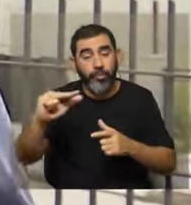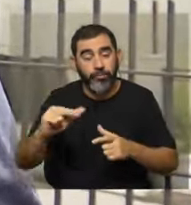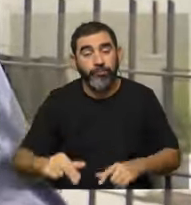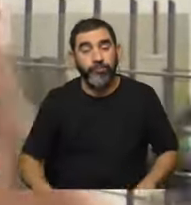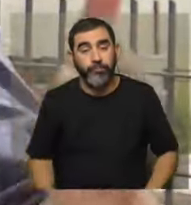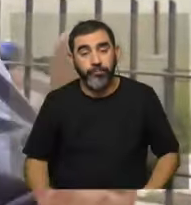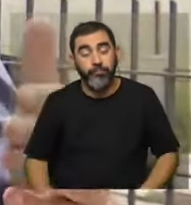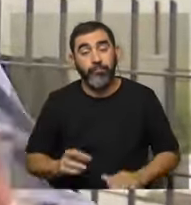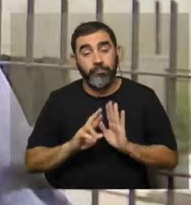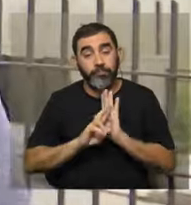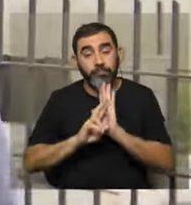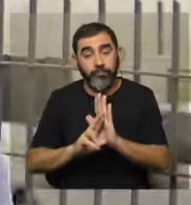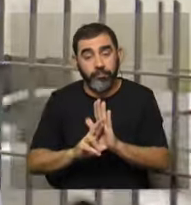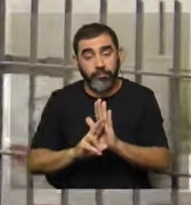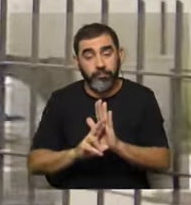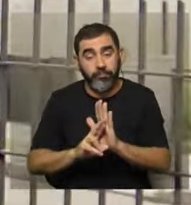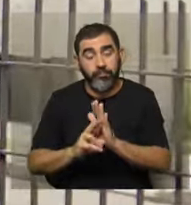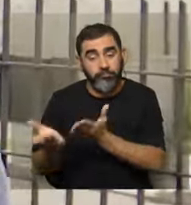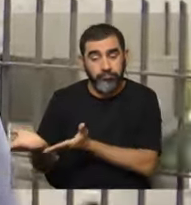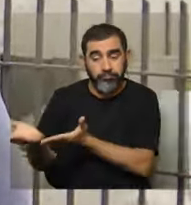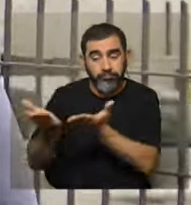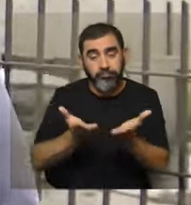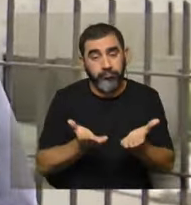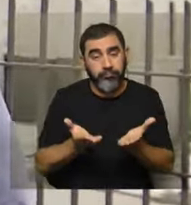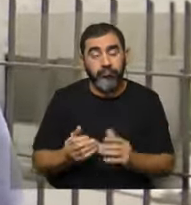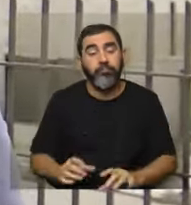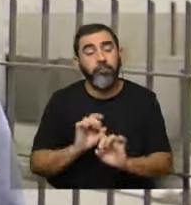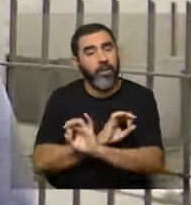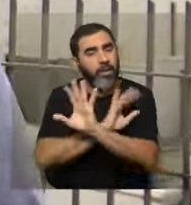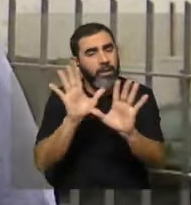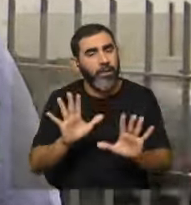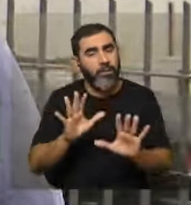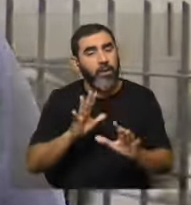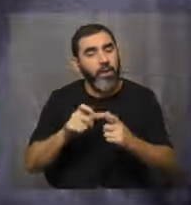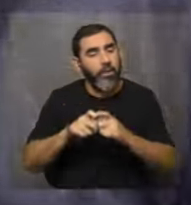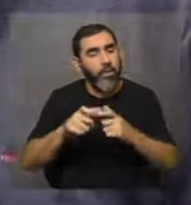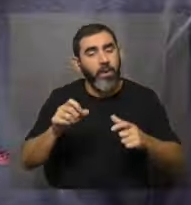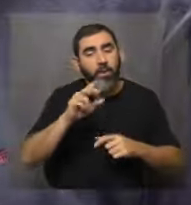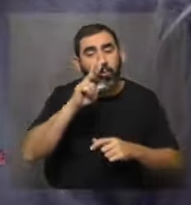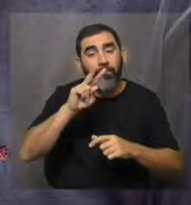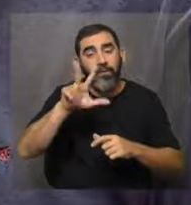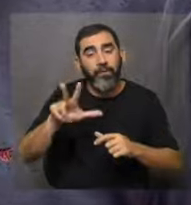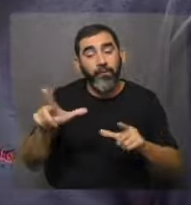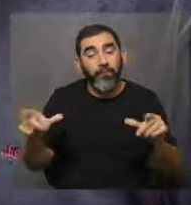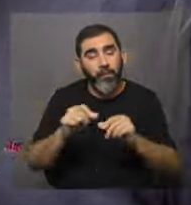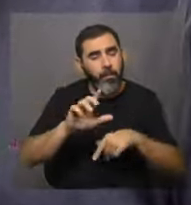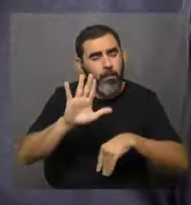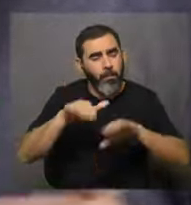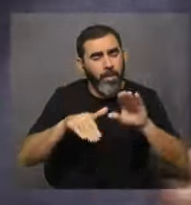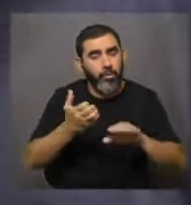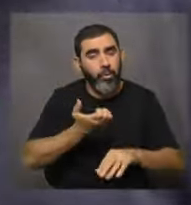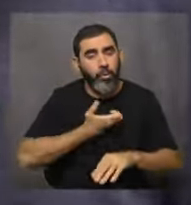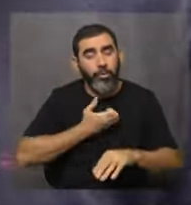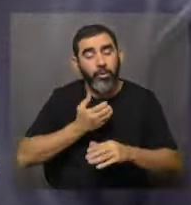los nuestros representantes allí lo van a recibir Acá hay que tener claro que hay un incremento el 2023 cerró con un incremento